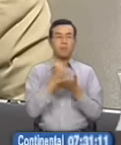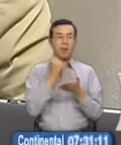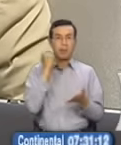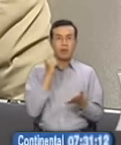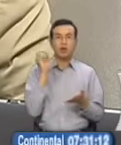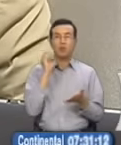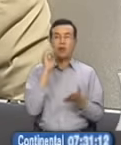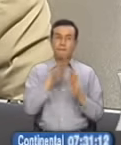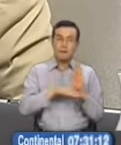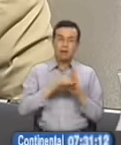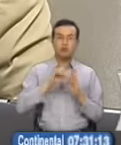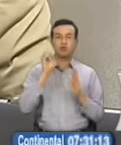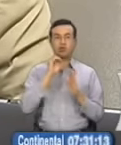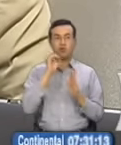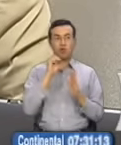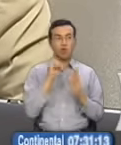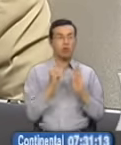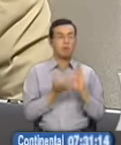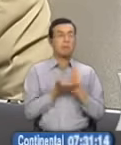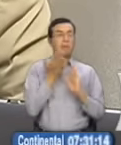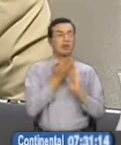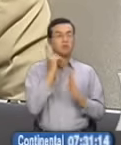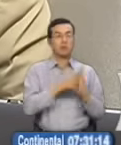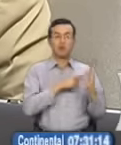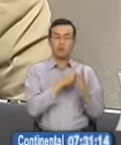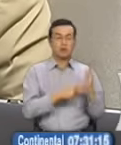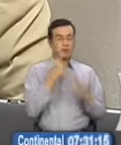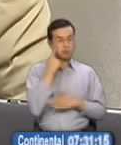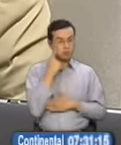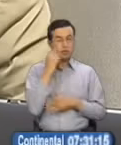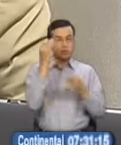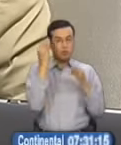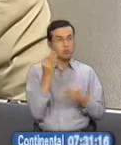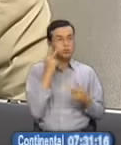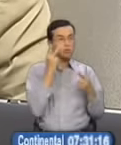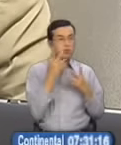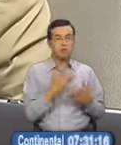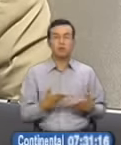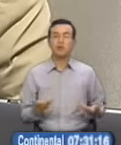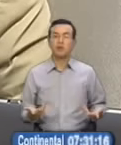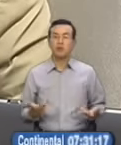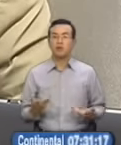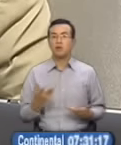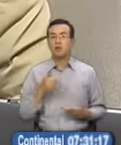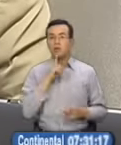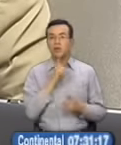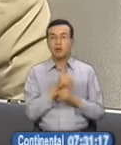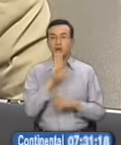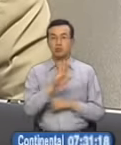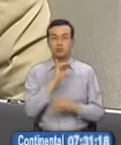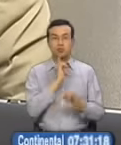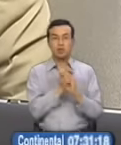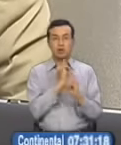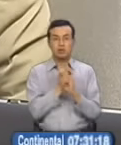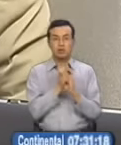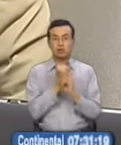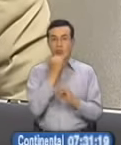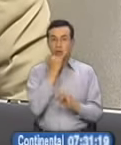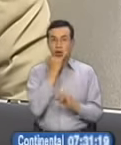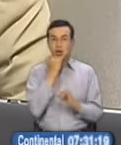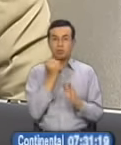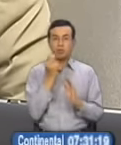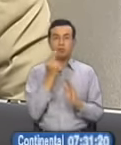o prohibir sus incrementos en el momento en que se encuentre o se detecte que la institución violó